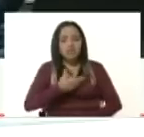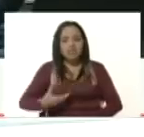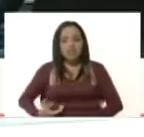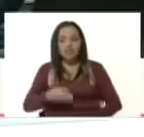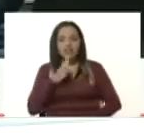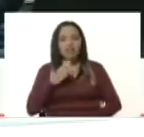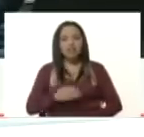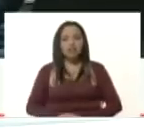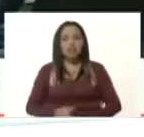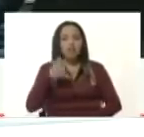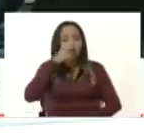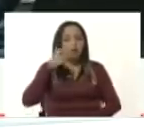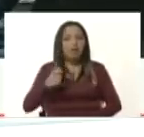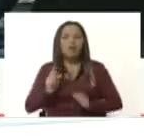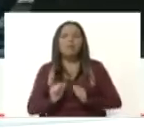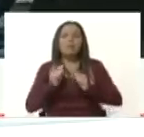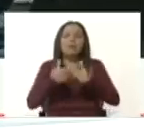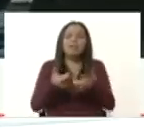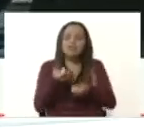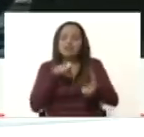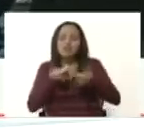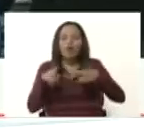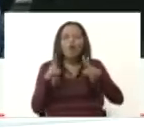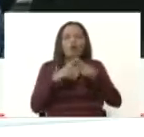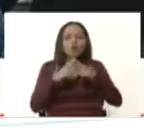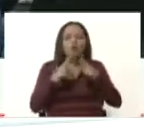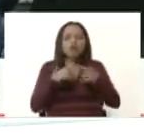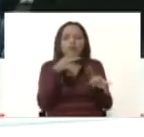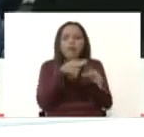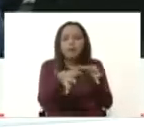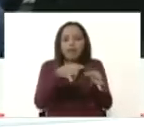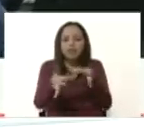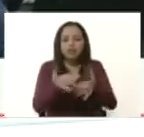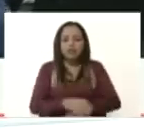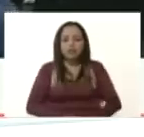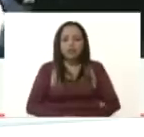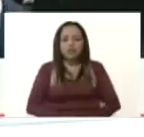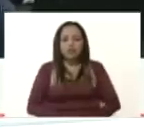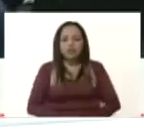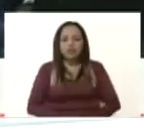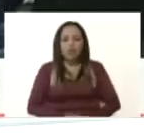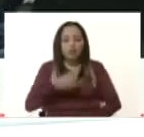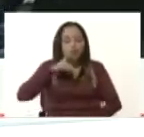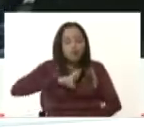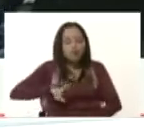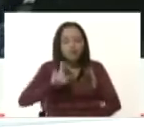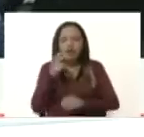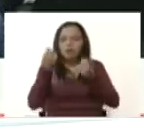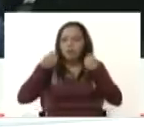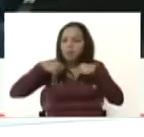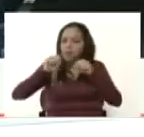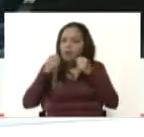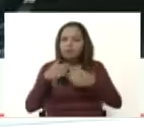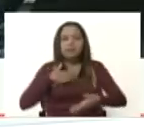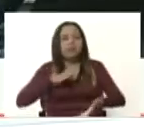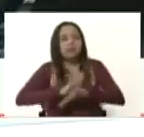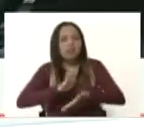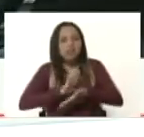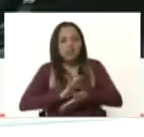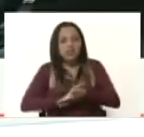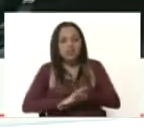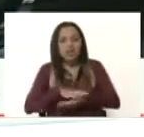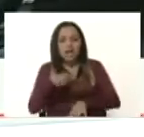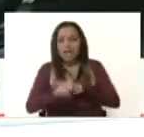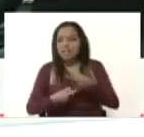Que nuestro pueblo empiece a manejar el petro con la usabilidad y la tranquilidad con que se maneja